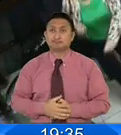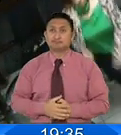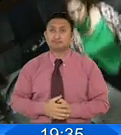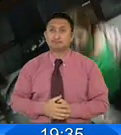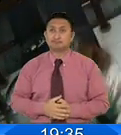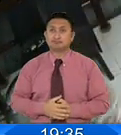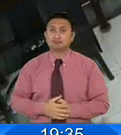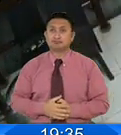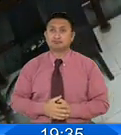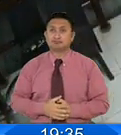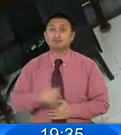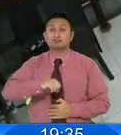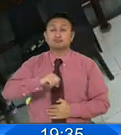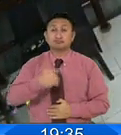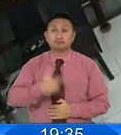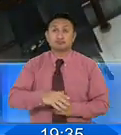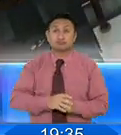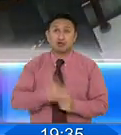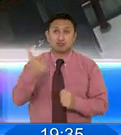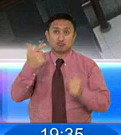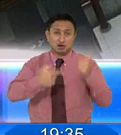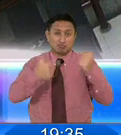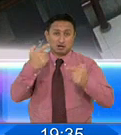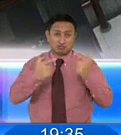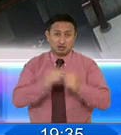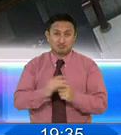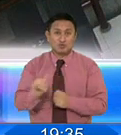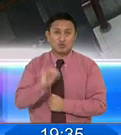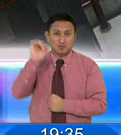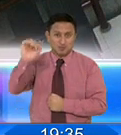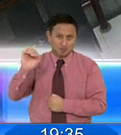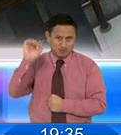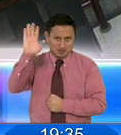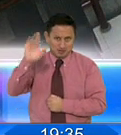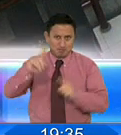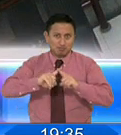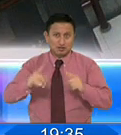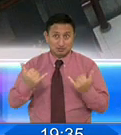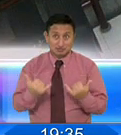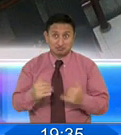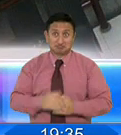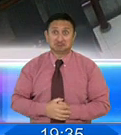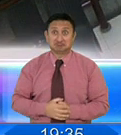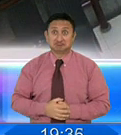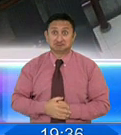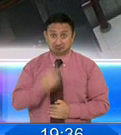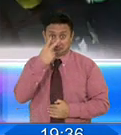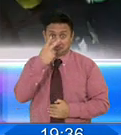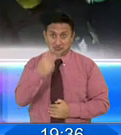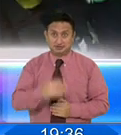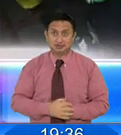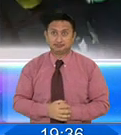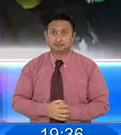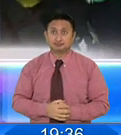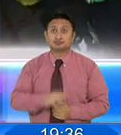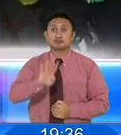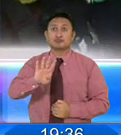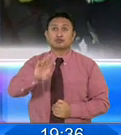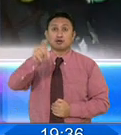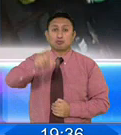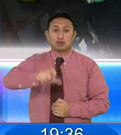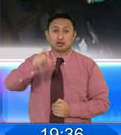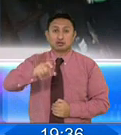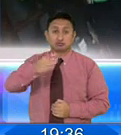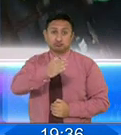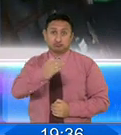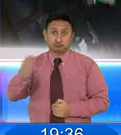Se trata de una balacera, como las de las películas, pero en la vida real. Mire muy bien. 4 personas están a un costado de